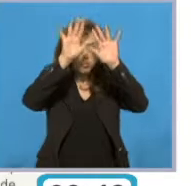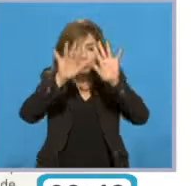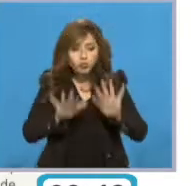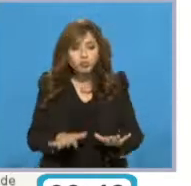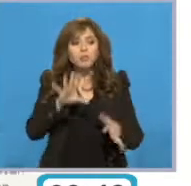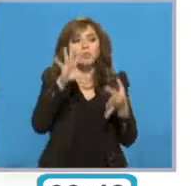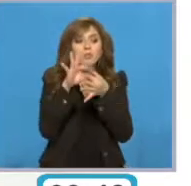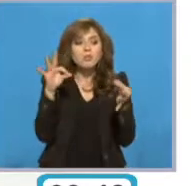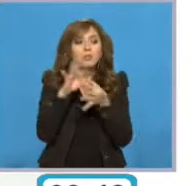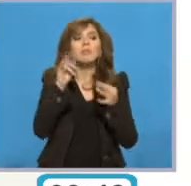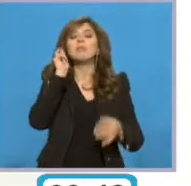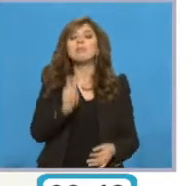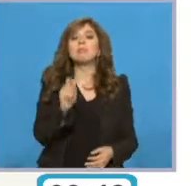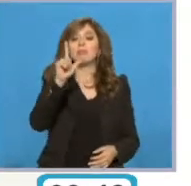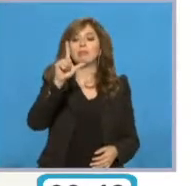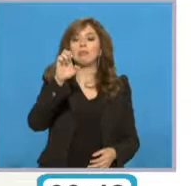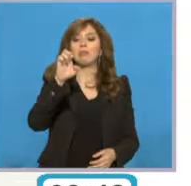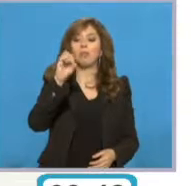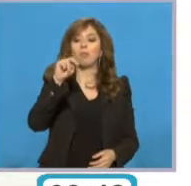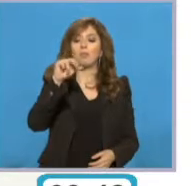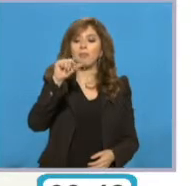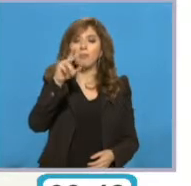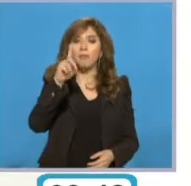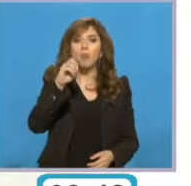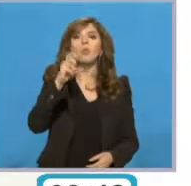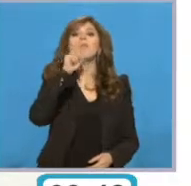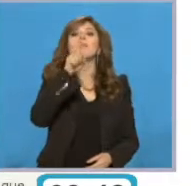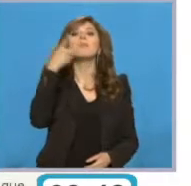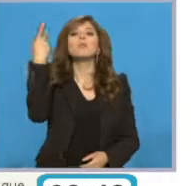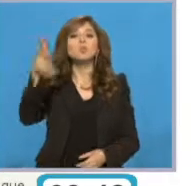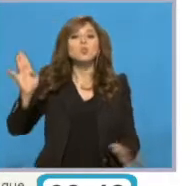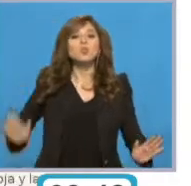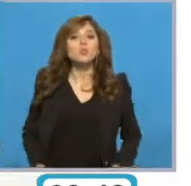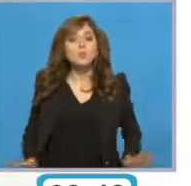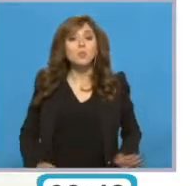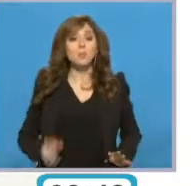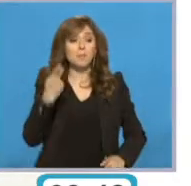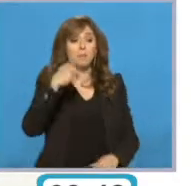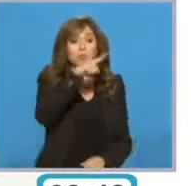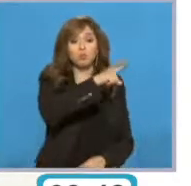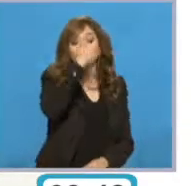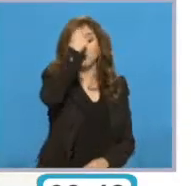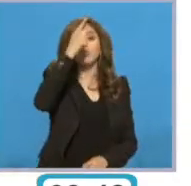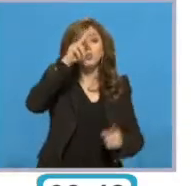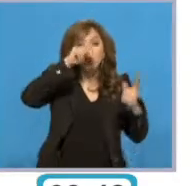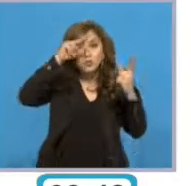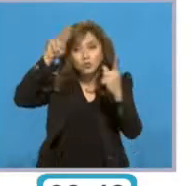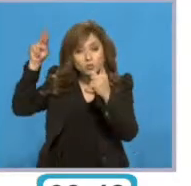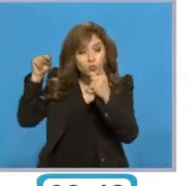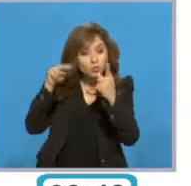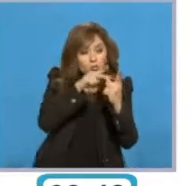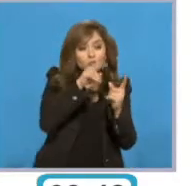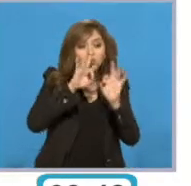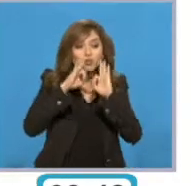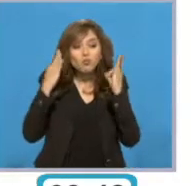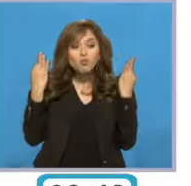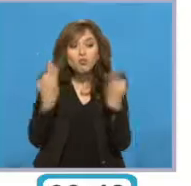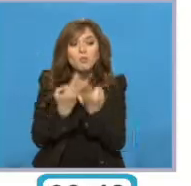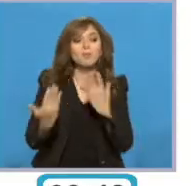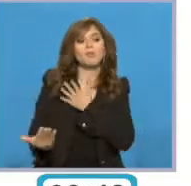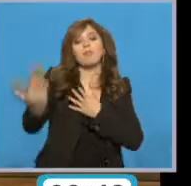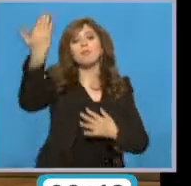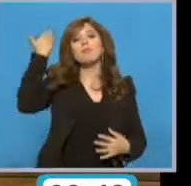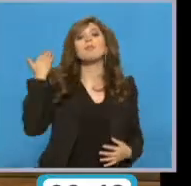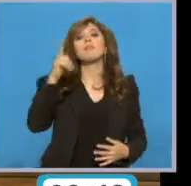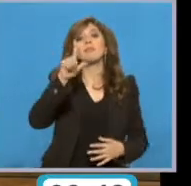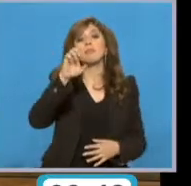Leonardo, sobre el carácter y, digamos, la gran innovación Sí. estilística que significa esa época en Leonardo.